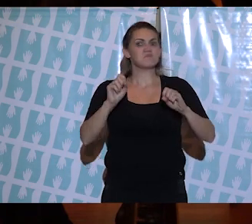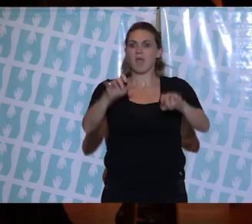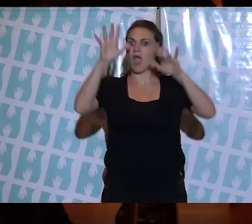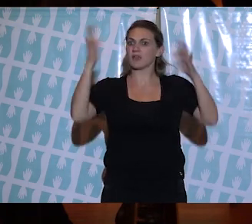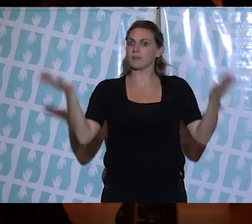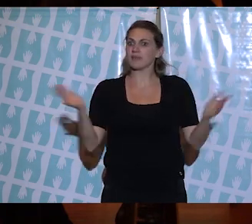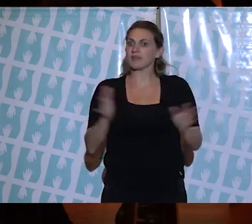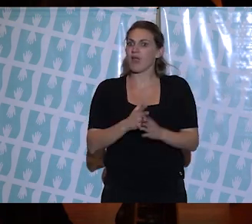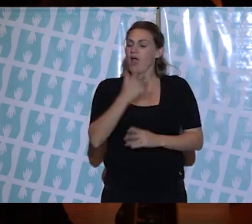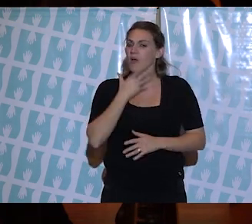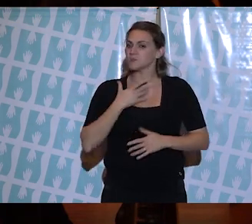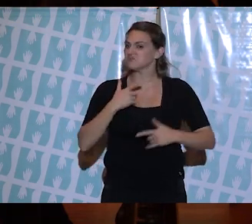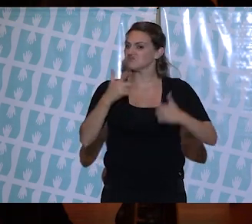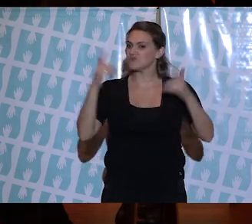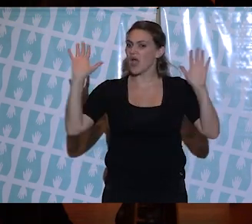desapareció.